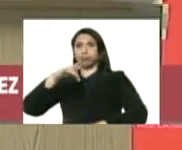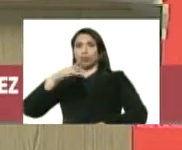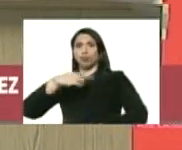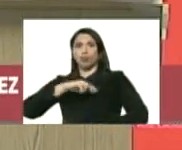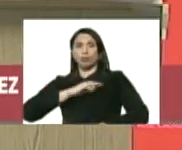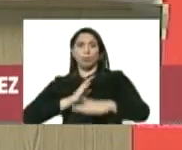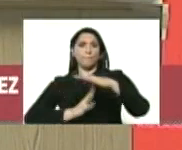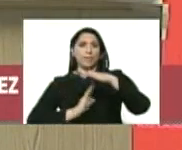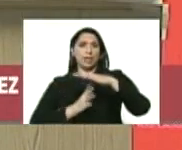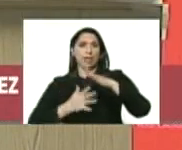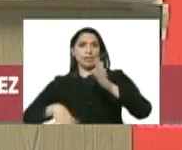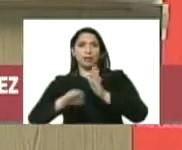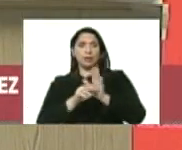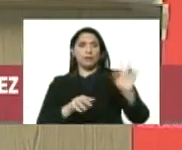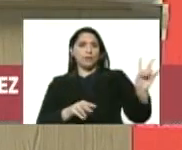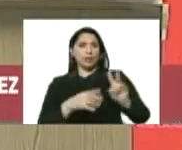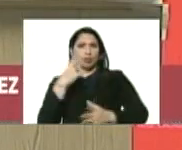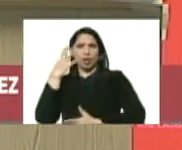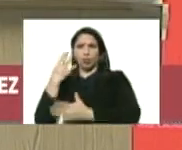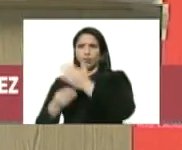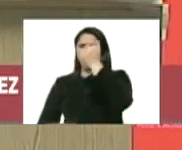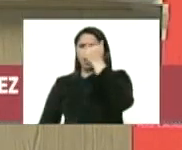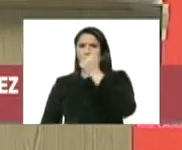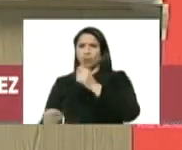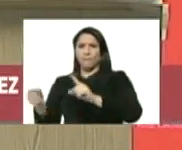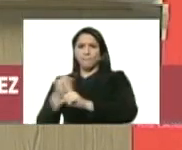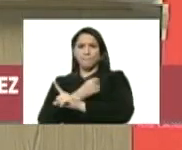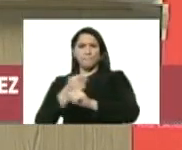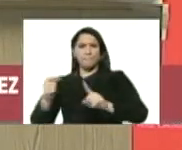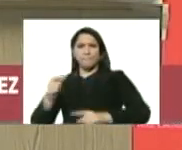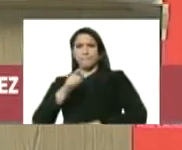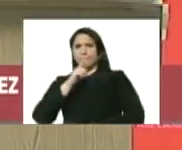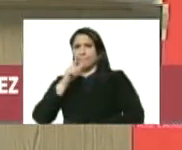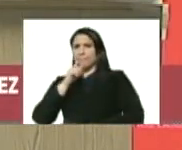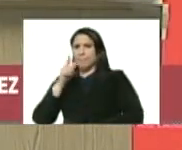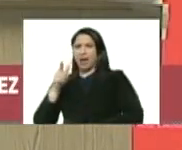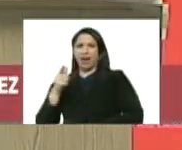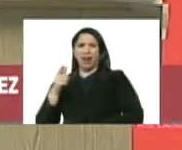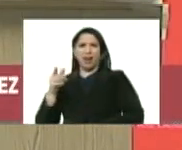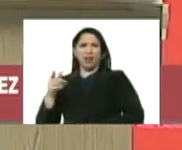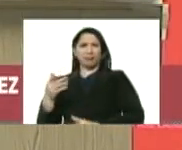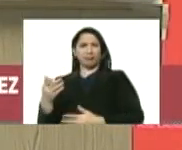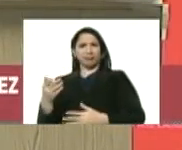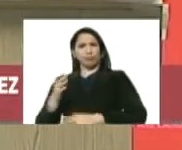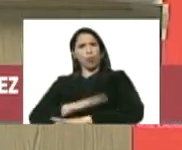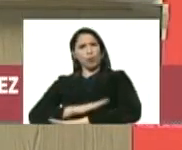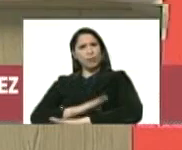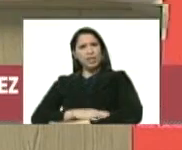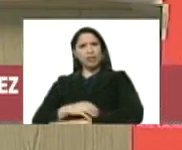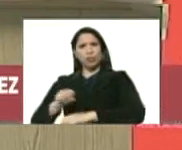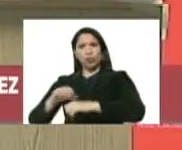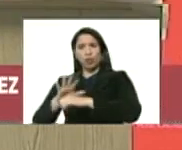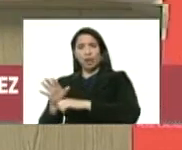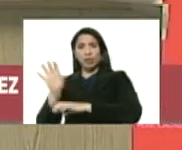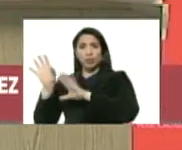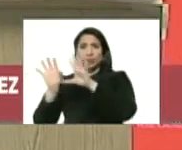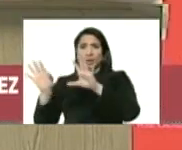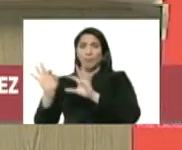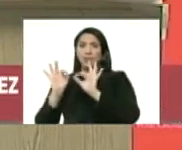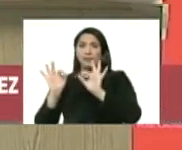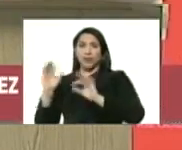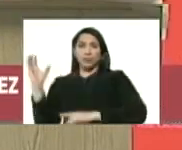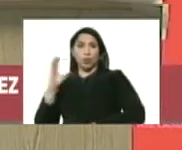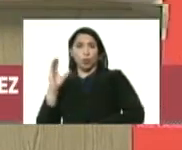que están regresando, huyendo del maltratamiento del coronavirus en estos países, específicamente